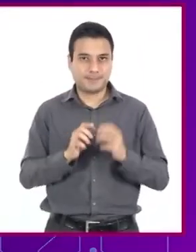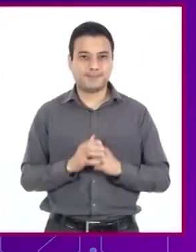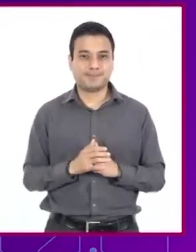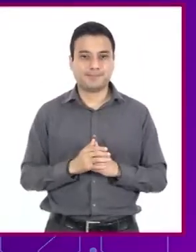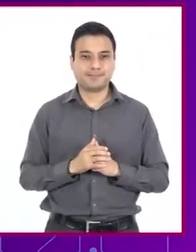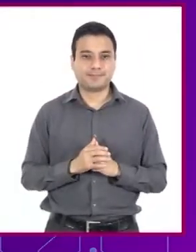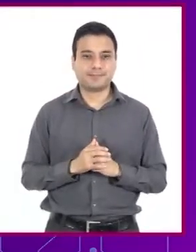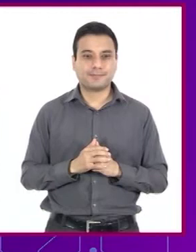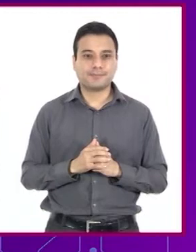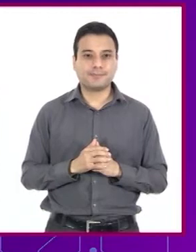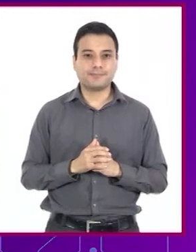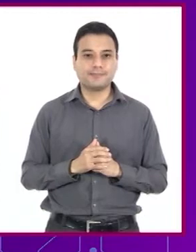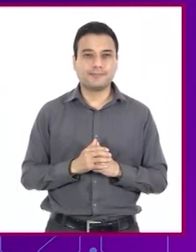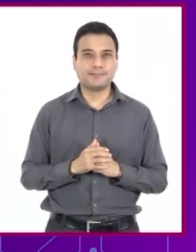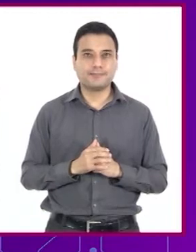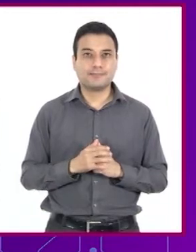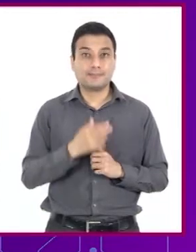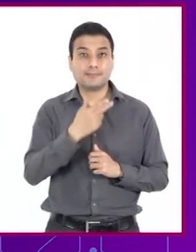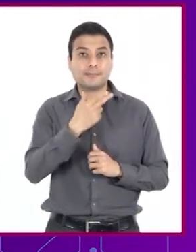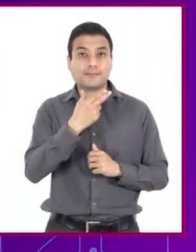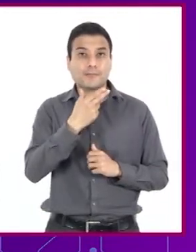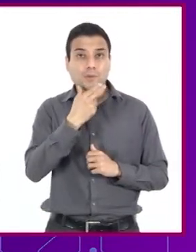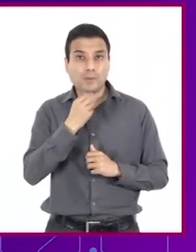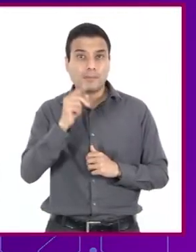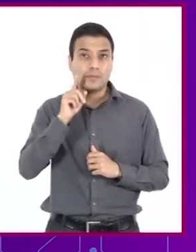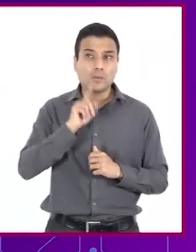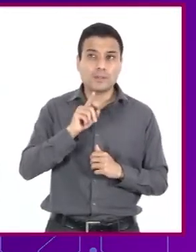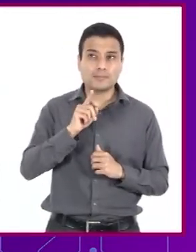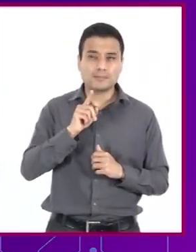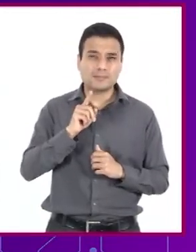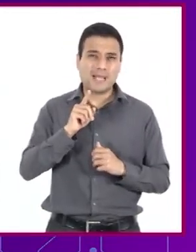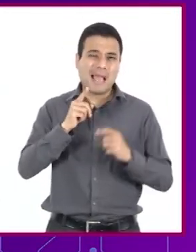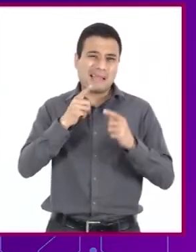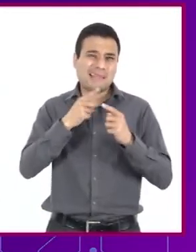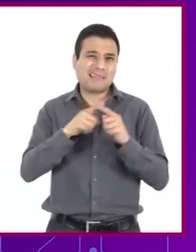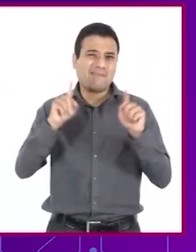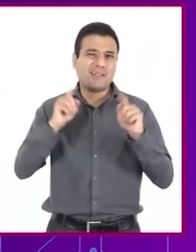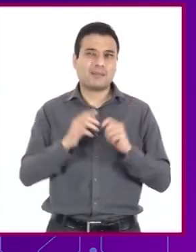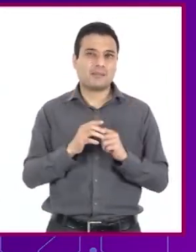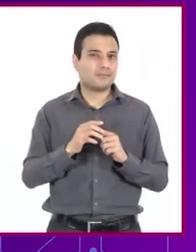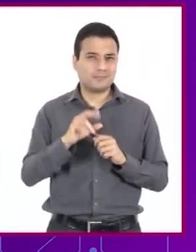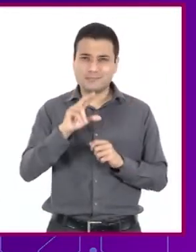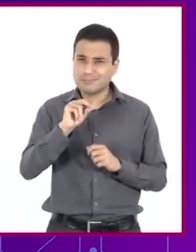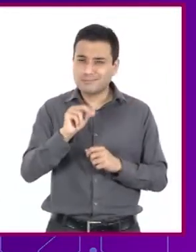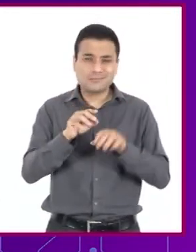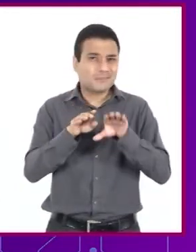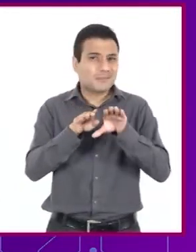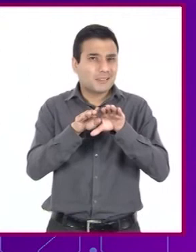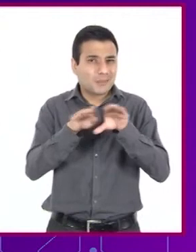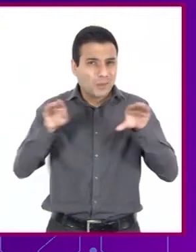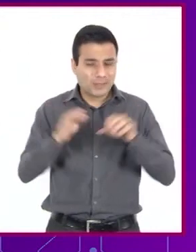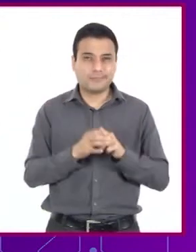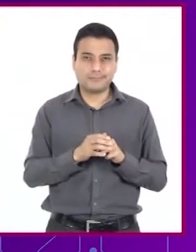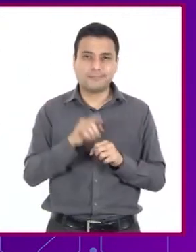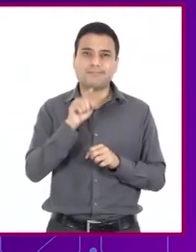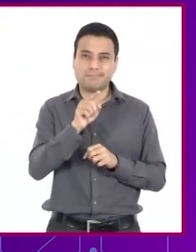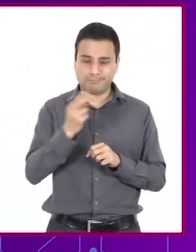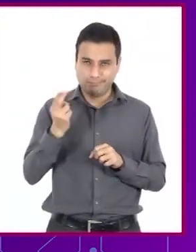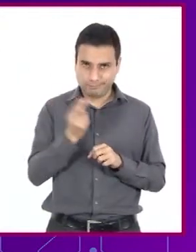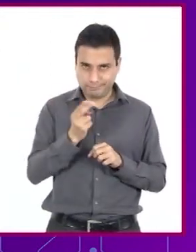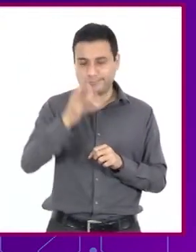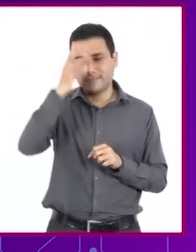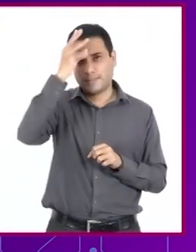Rechazar el binarismo de género. Es posible que no parezca ser un asunto importante, pero los